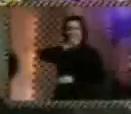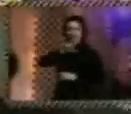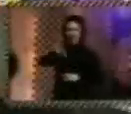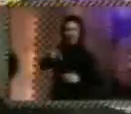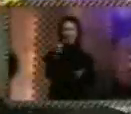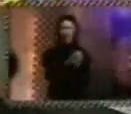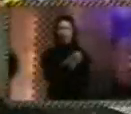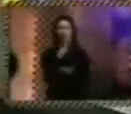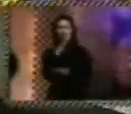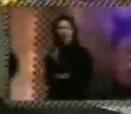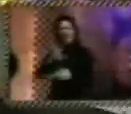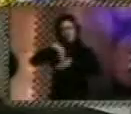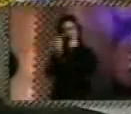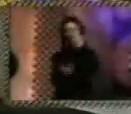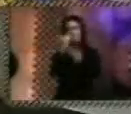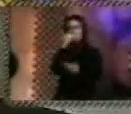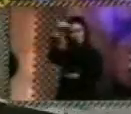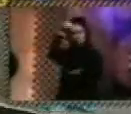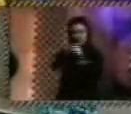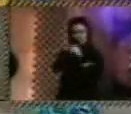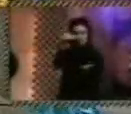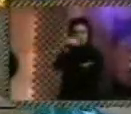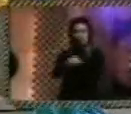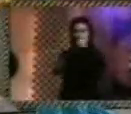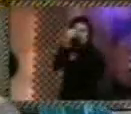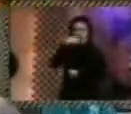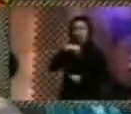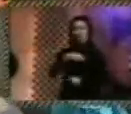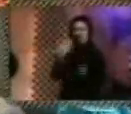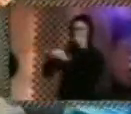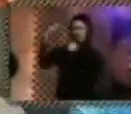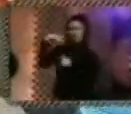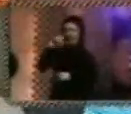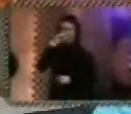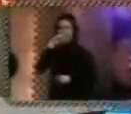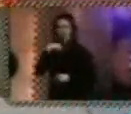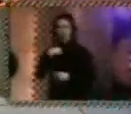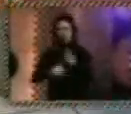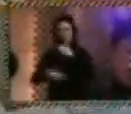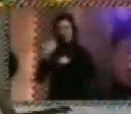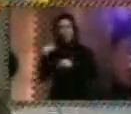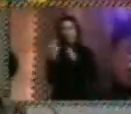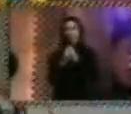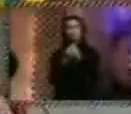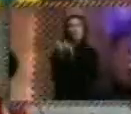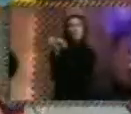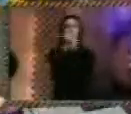Todas como pa' mojar pan. Hace años que fui componente de la murga